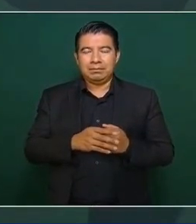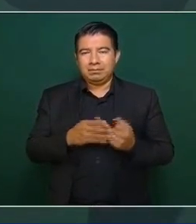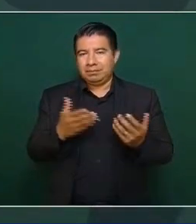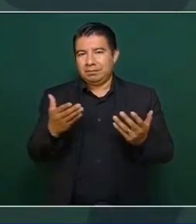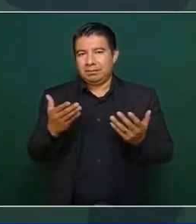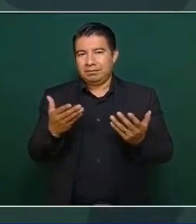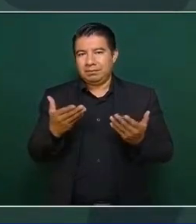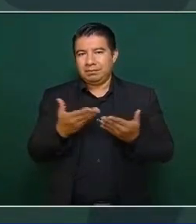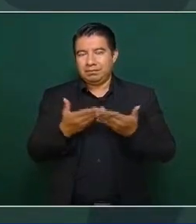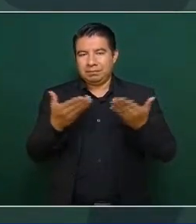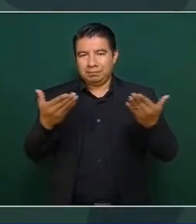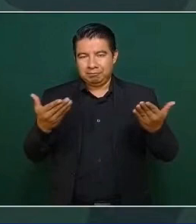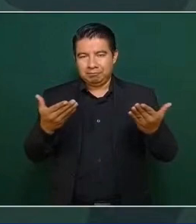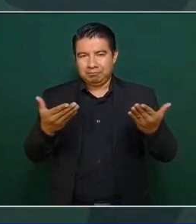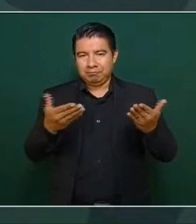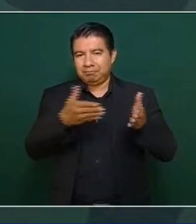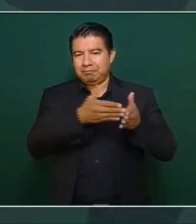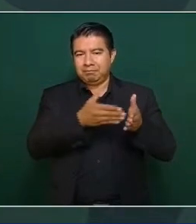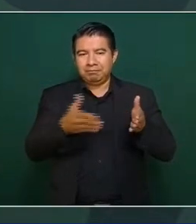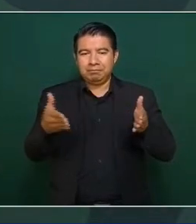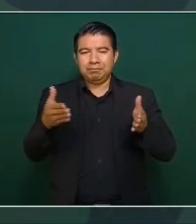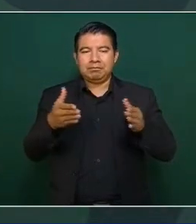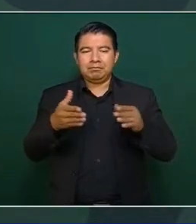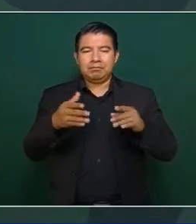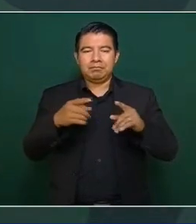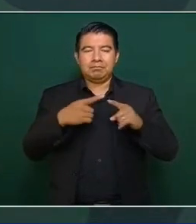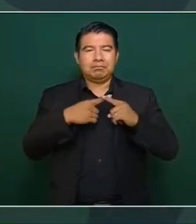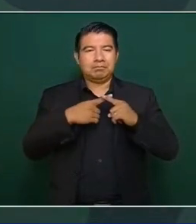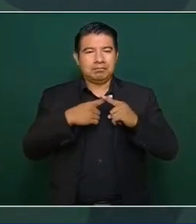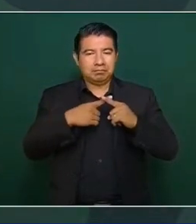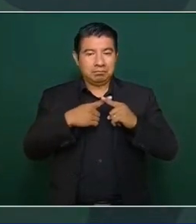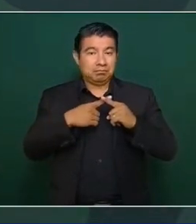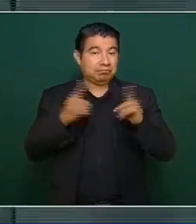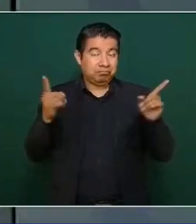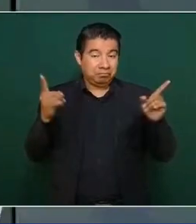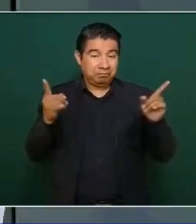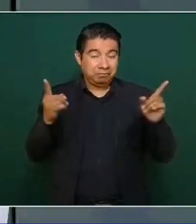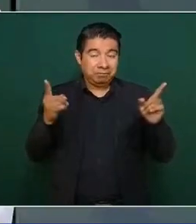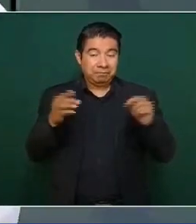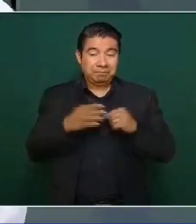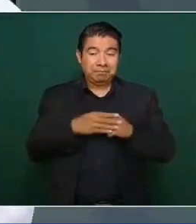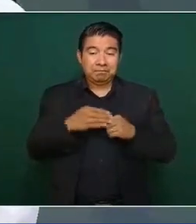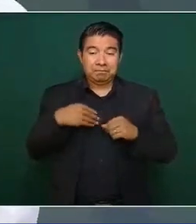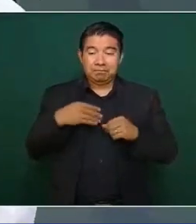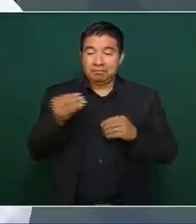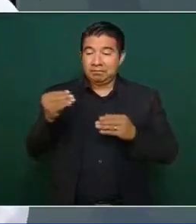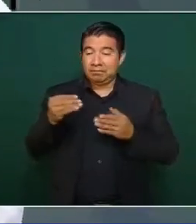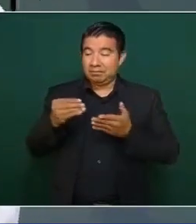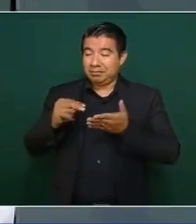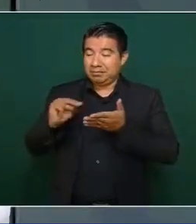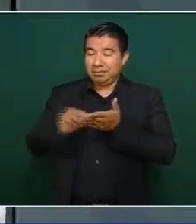Ahora pues es distinto, ya no hace falta que se amparen,